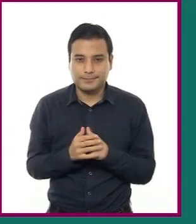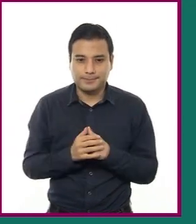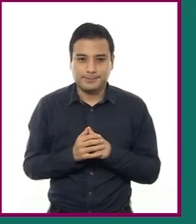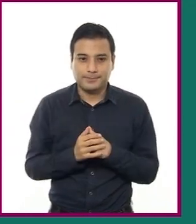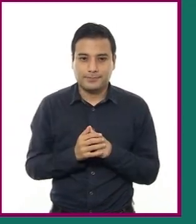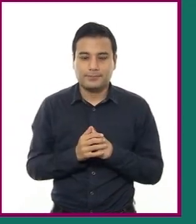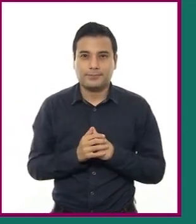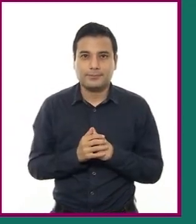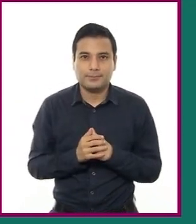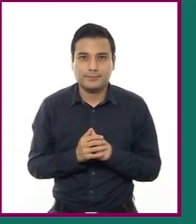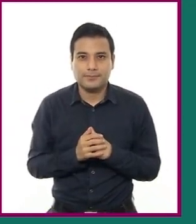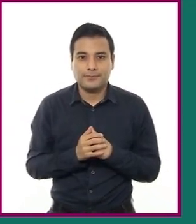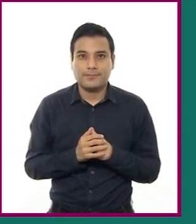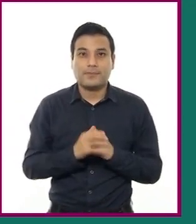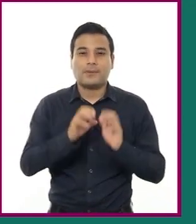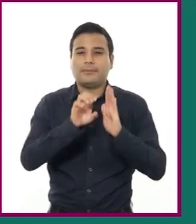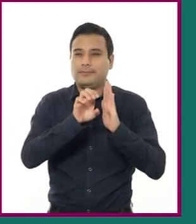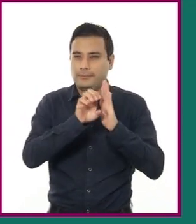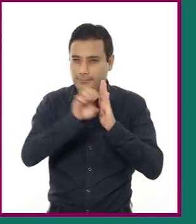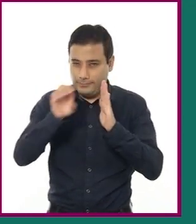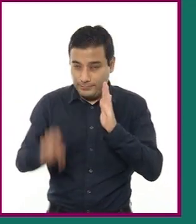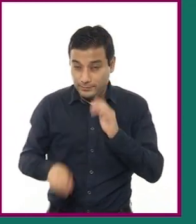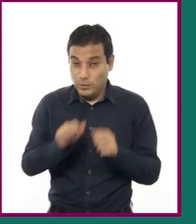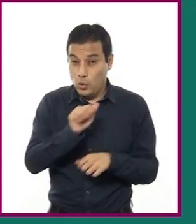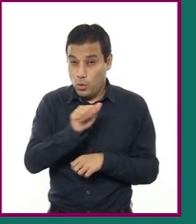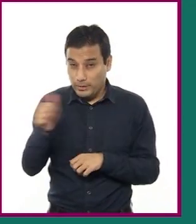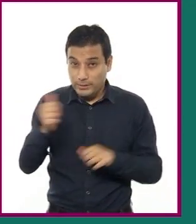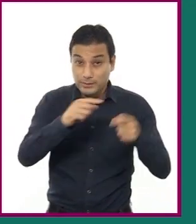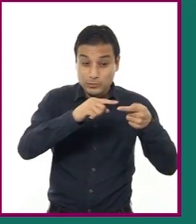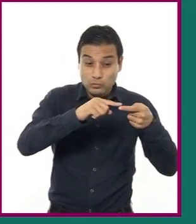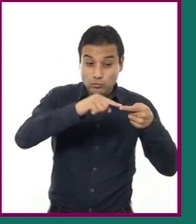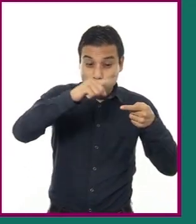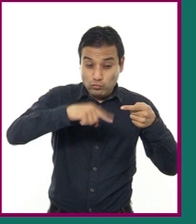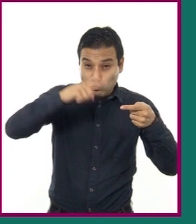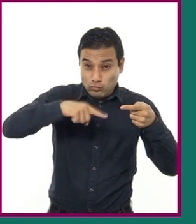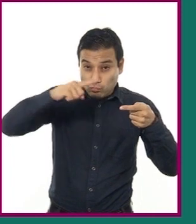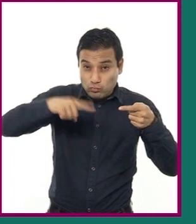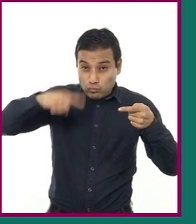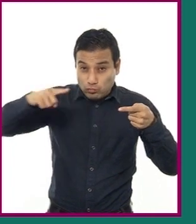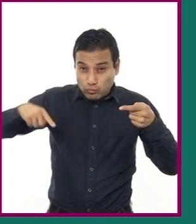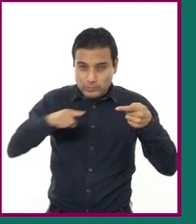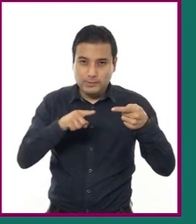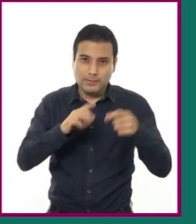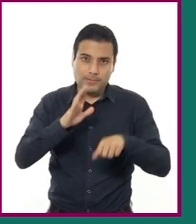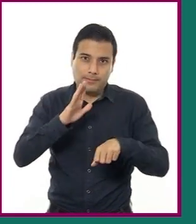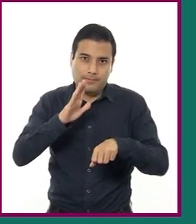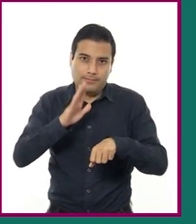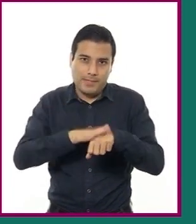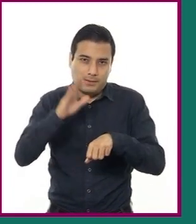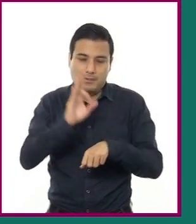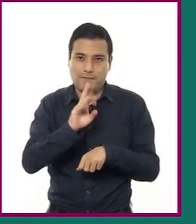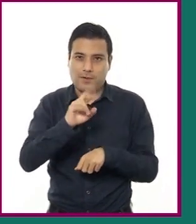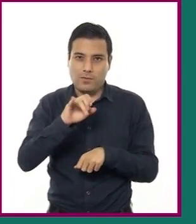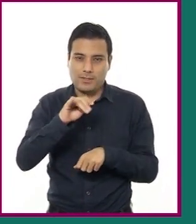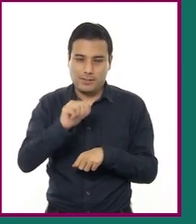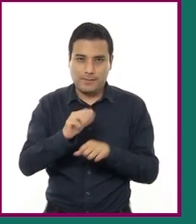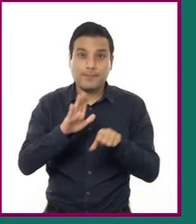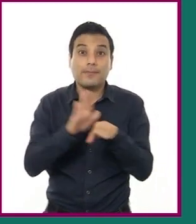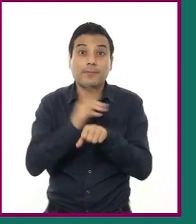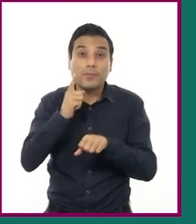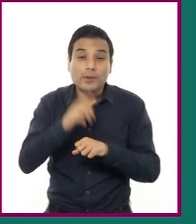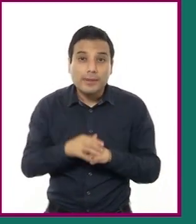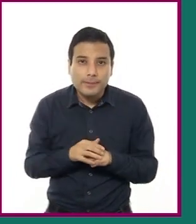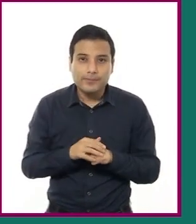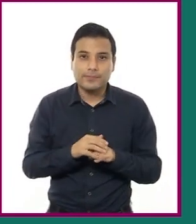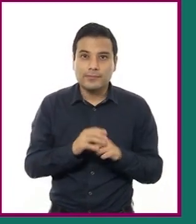por segundo, mientras que una longitud de onda menor se traduce en una frecuencia mayor, ya que se recorre menos